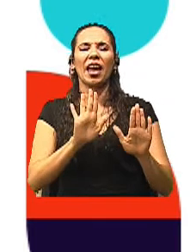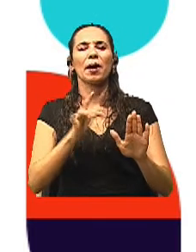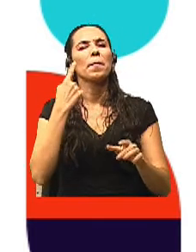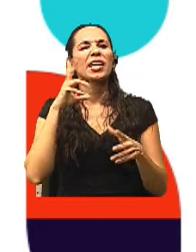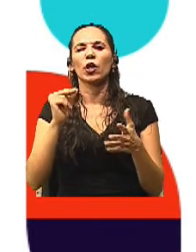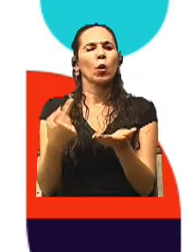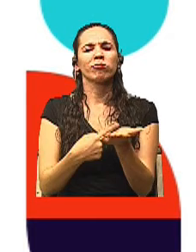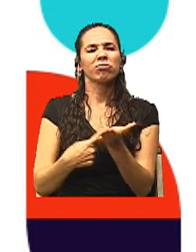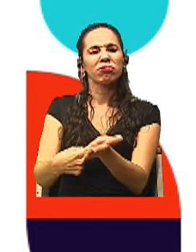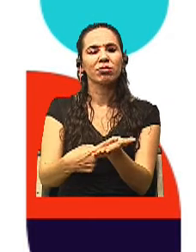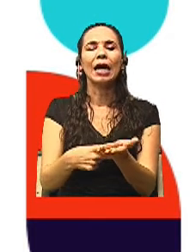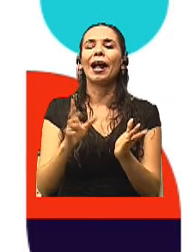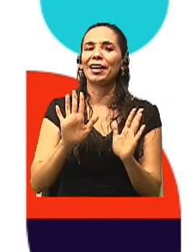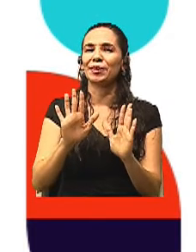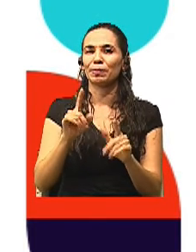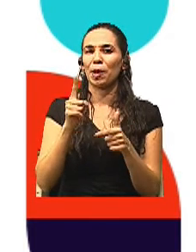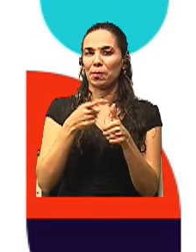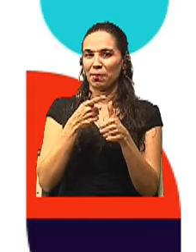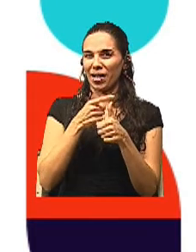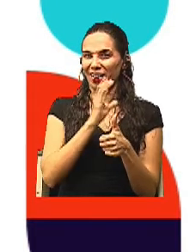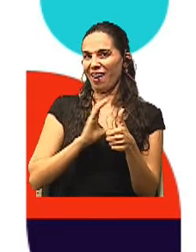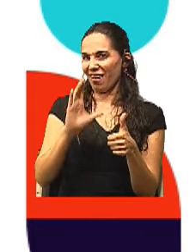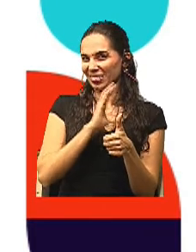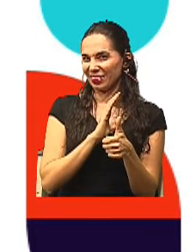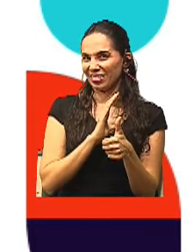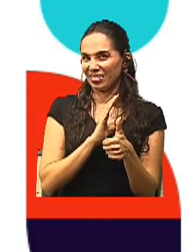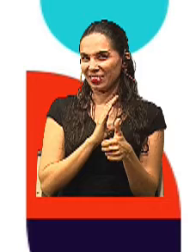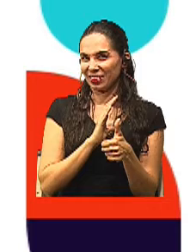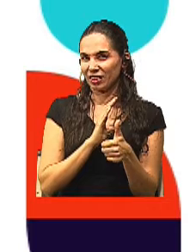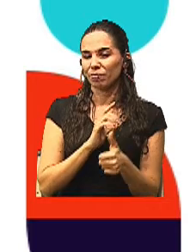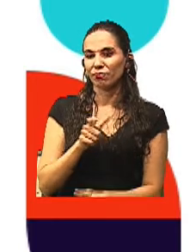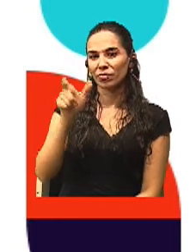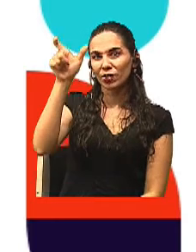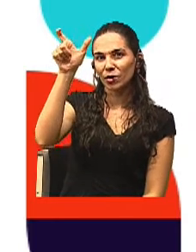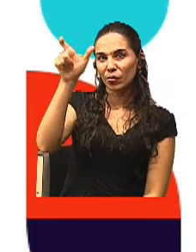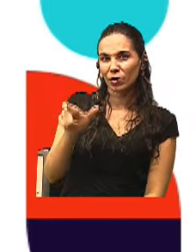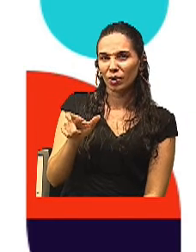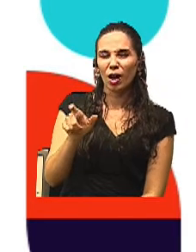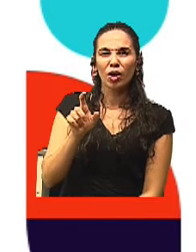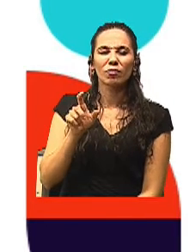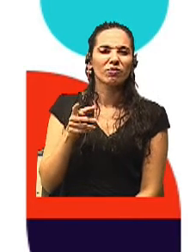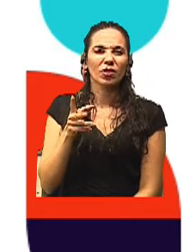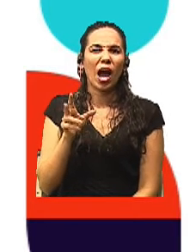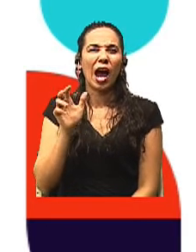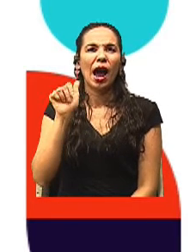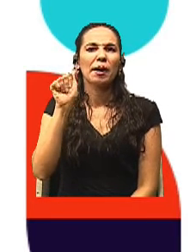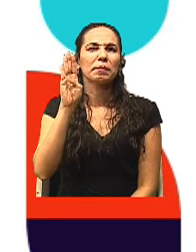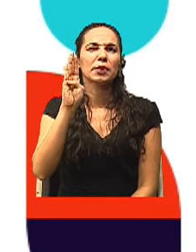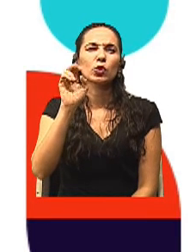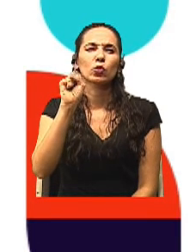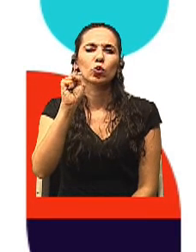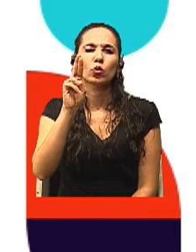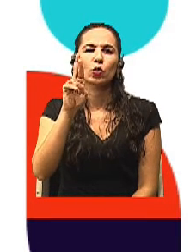bien? Primera característica, presencia de lo absurdo. Es decir,